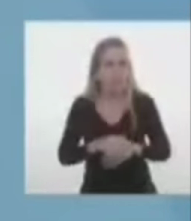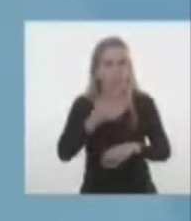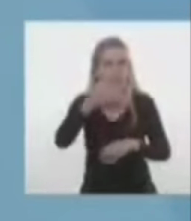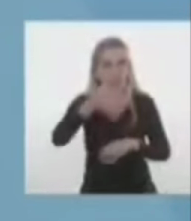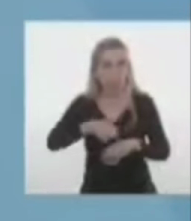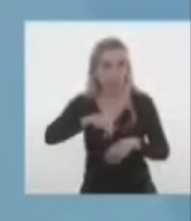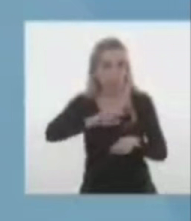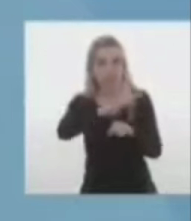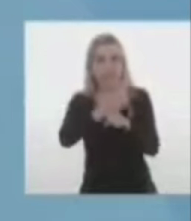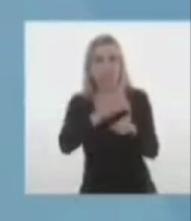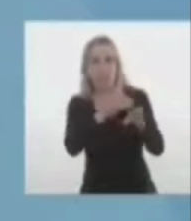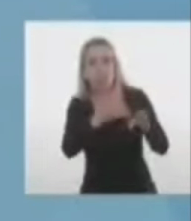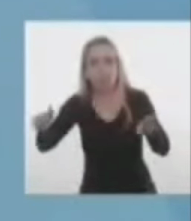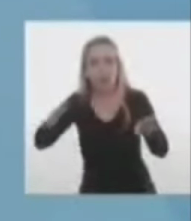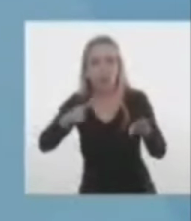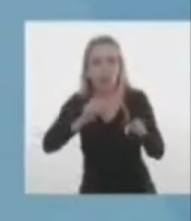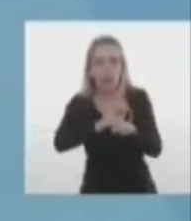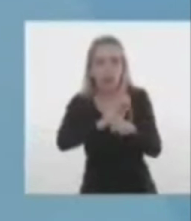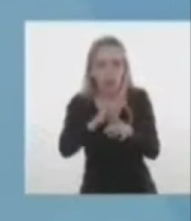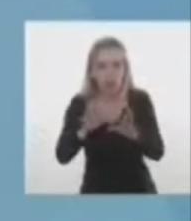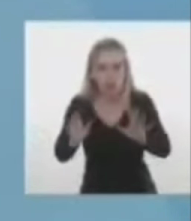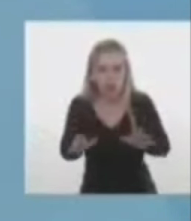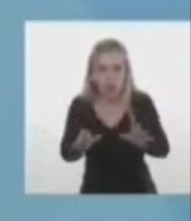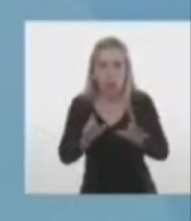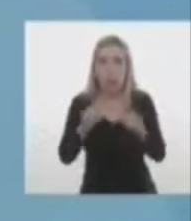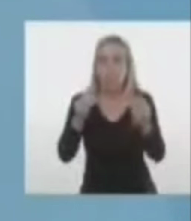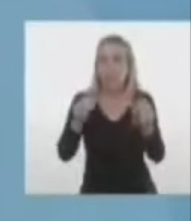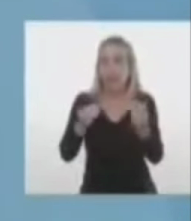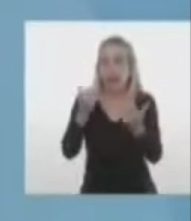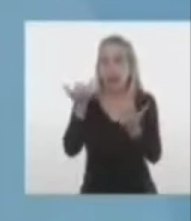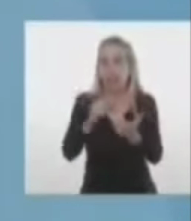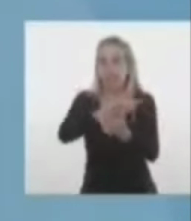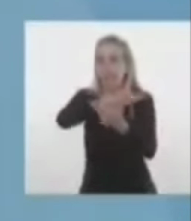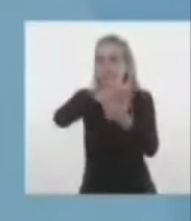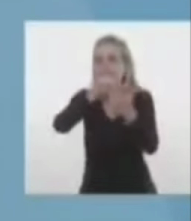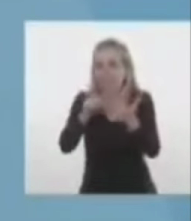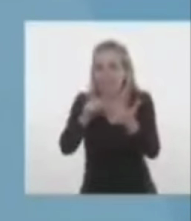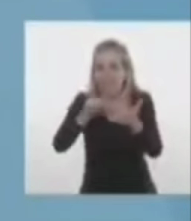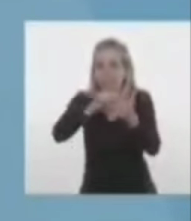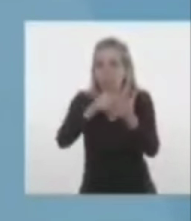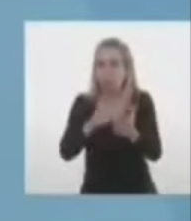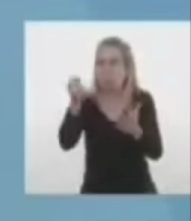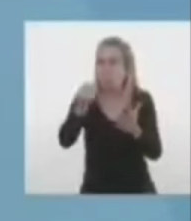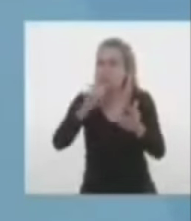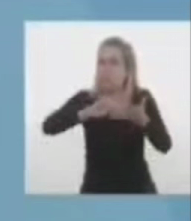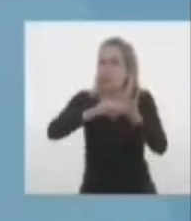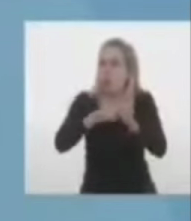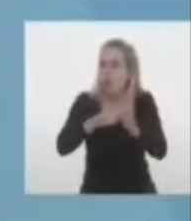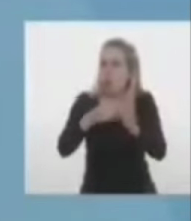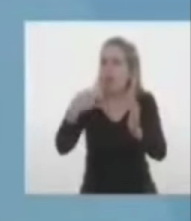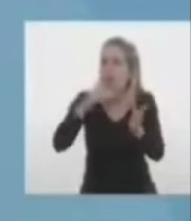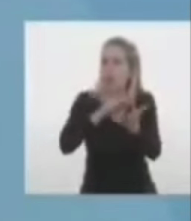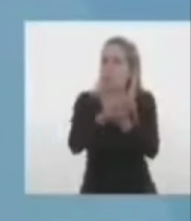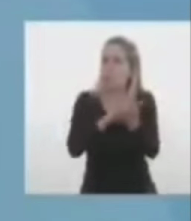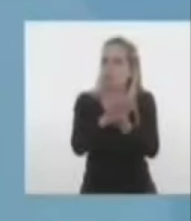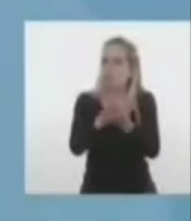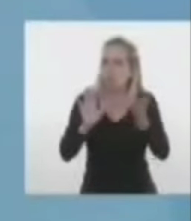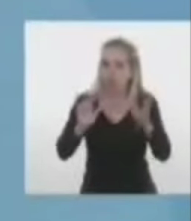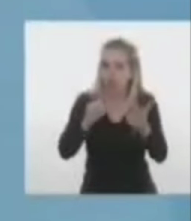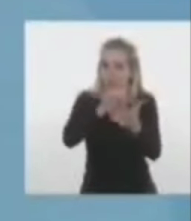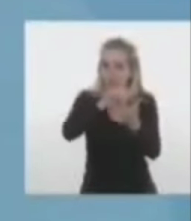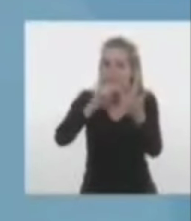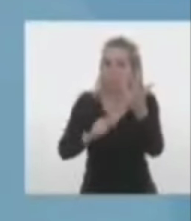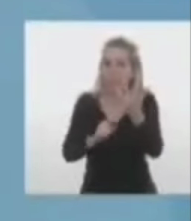piqueteras. Nada serio, nada serio. Vos decís, bueno, estamos en manos de estos irresponsables. Sí, vos decís, Massa no es un superministro, es un